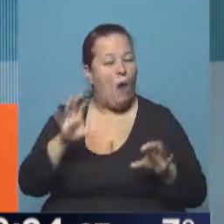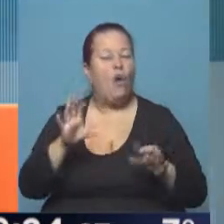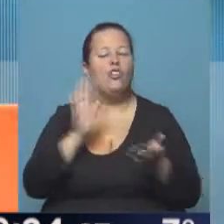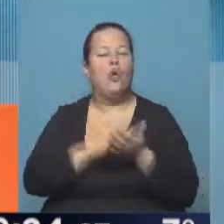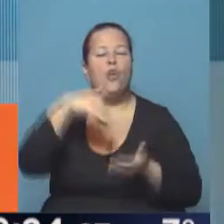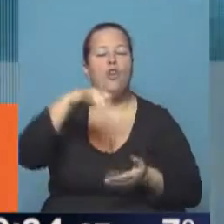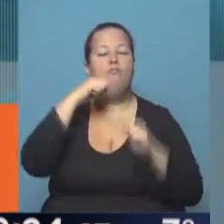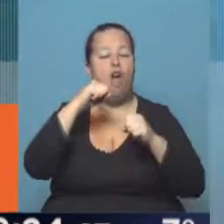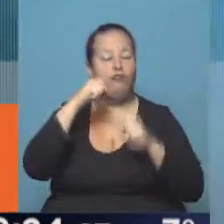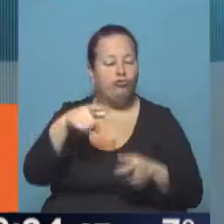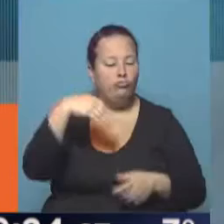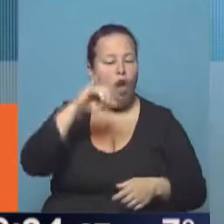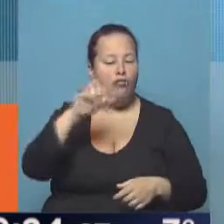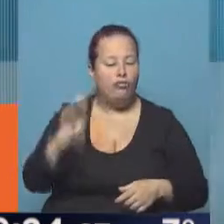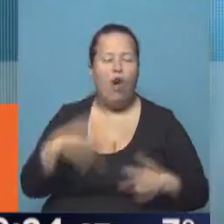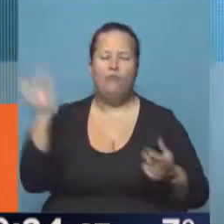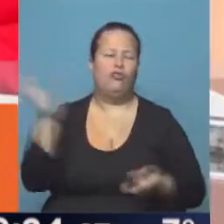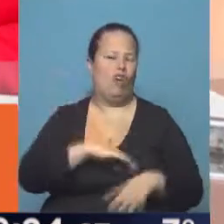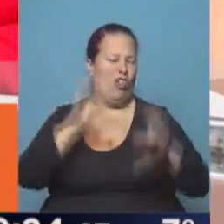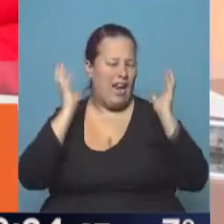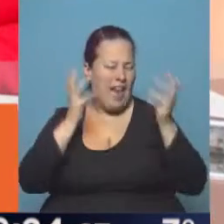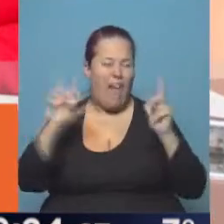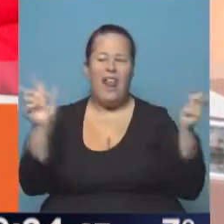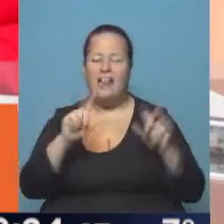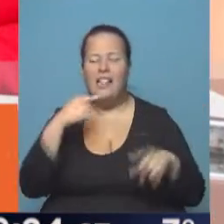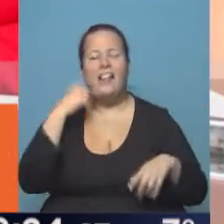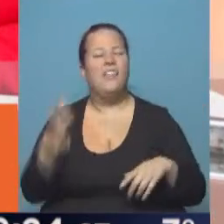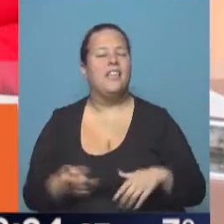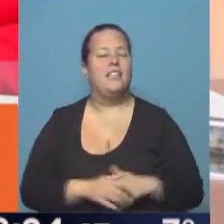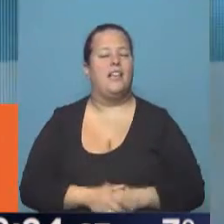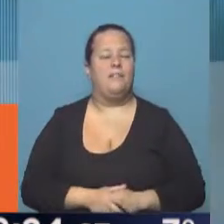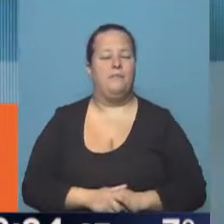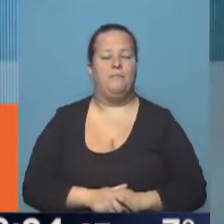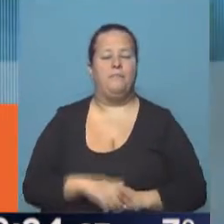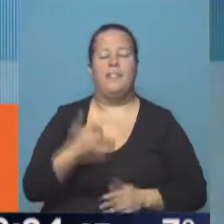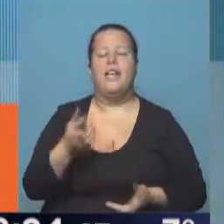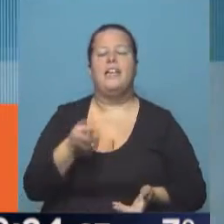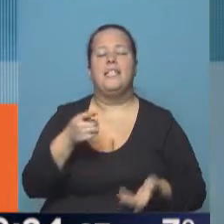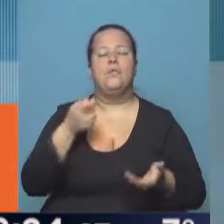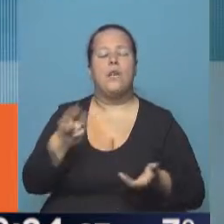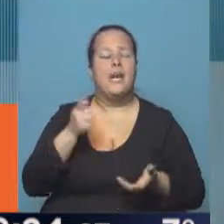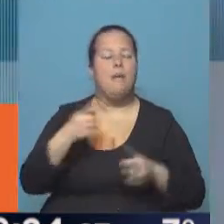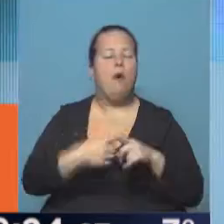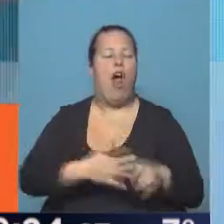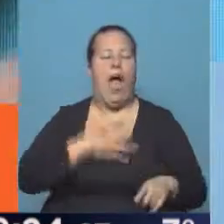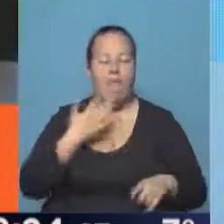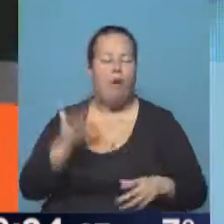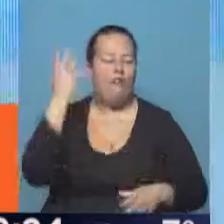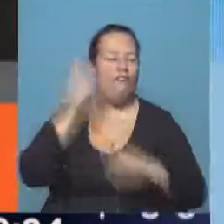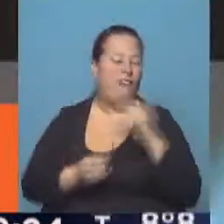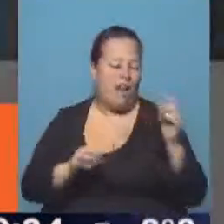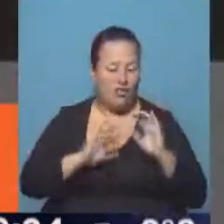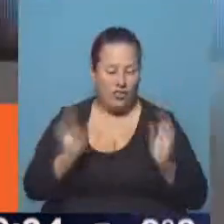caso Monzón, como todos los medios de comunicación decían que eso era un crimen pasional, se le fue la